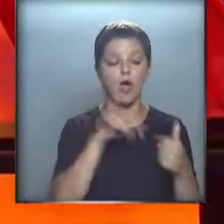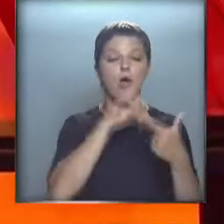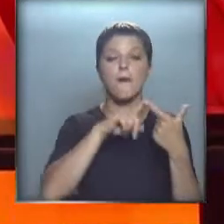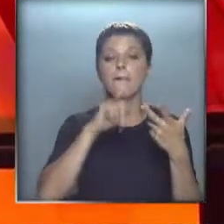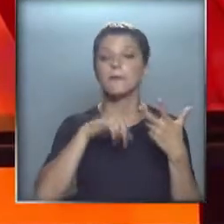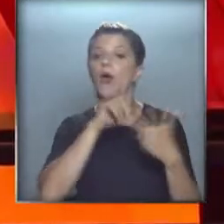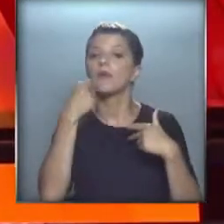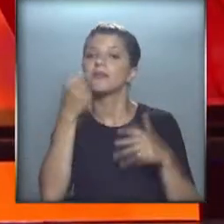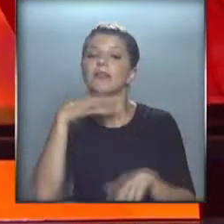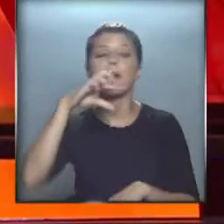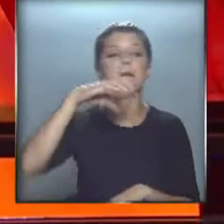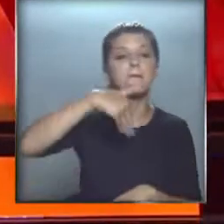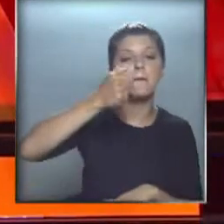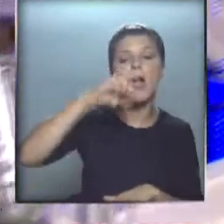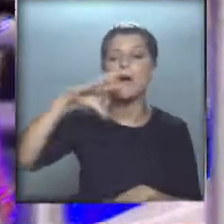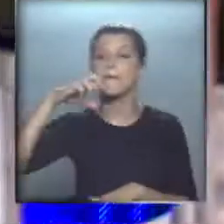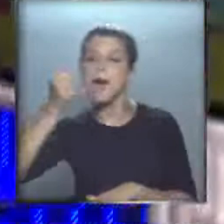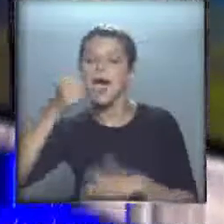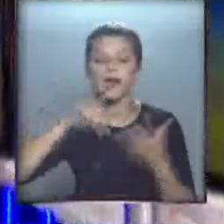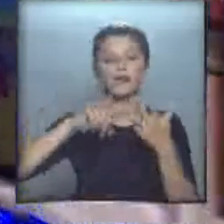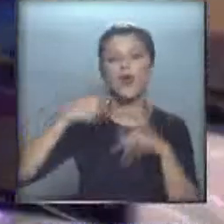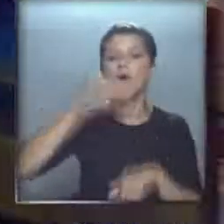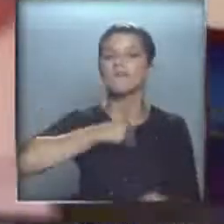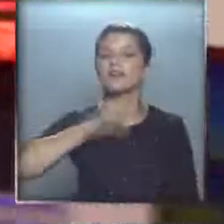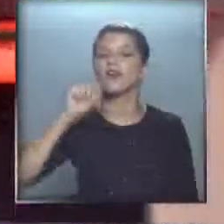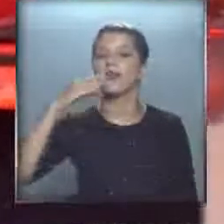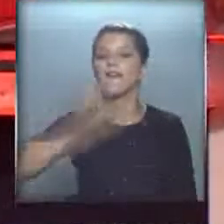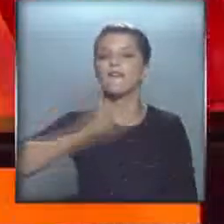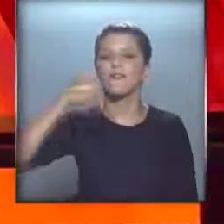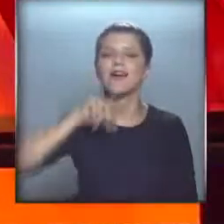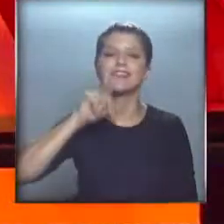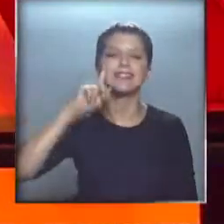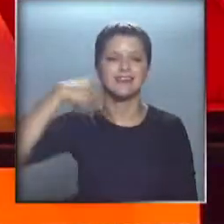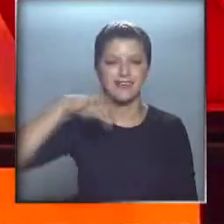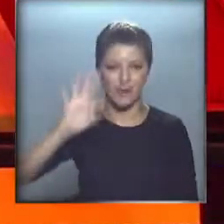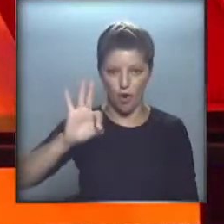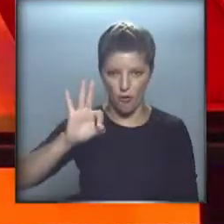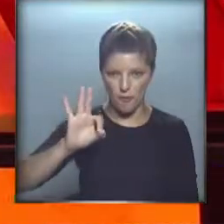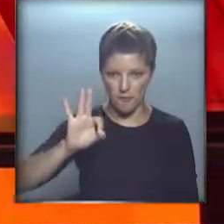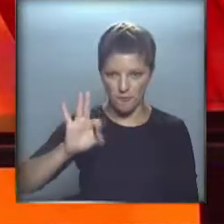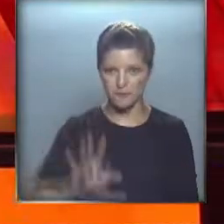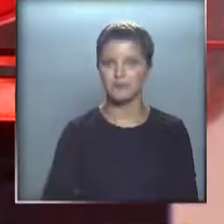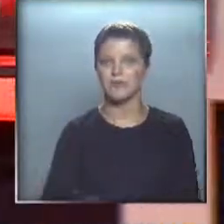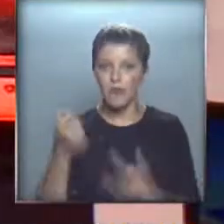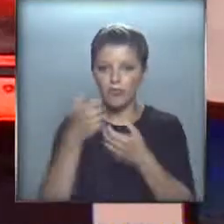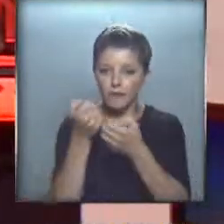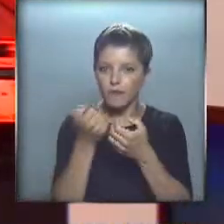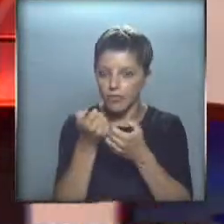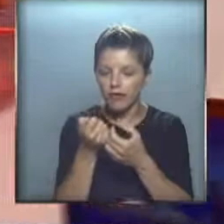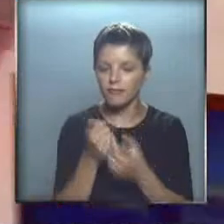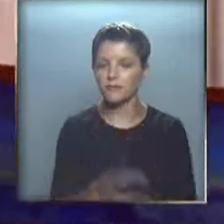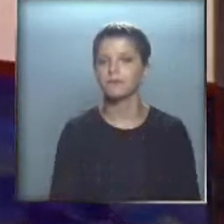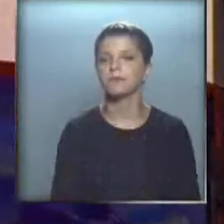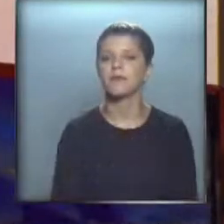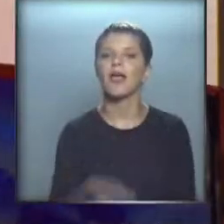más arriba, y el fanático de Fantino, por ejemplo, es todo un estereotipo. El fanático de Fantino. Que poner a la gente en